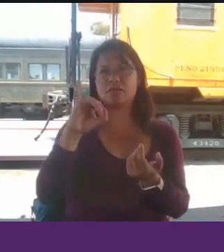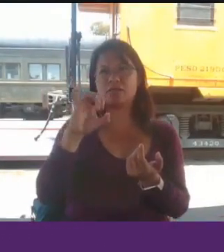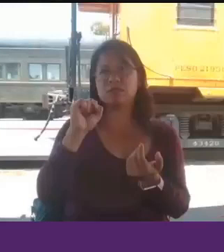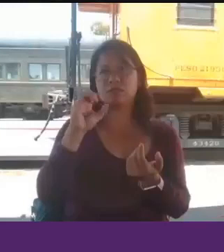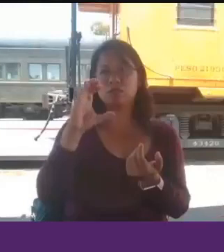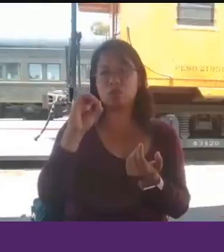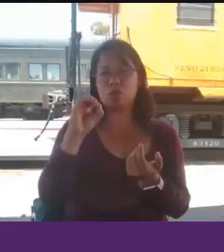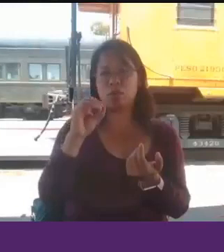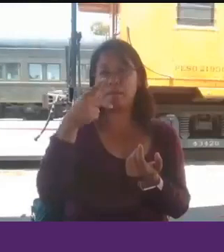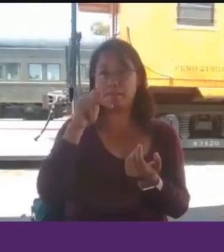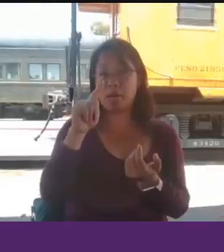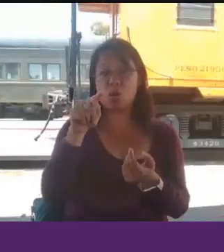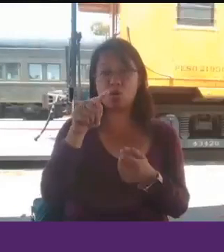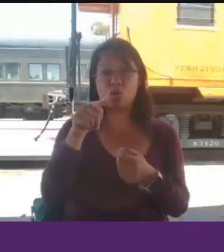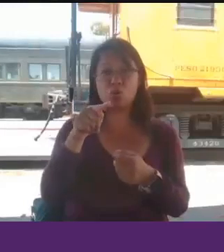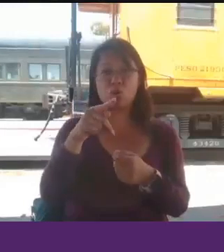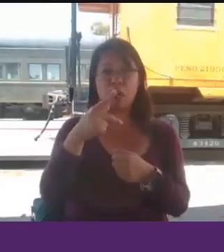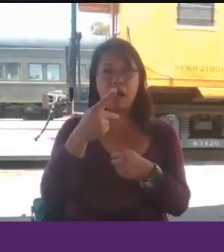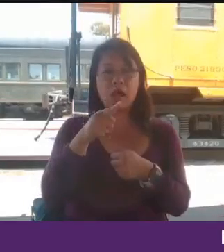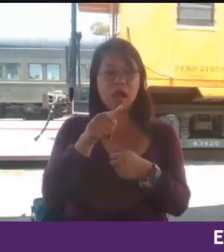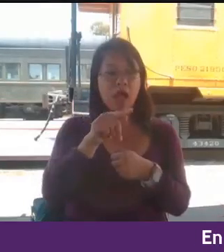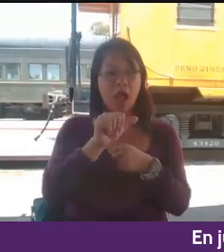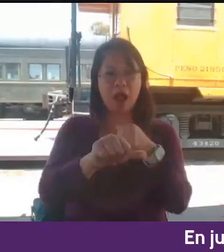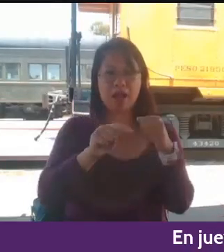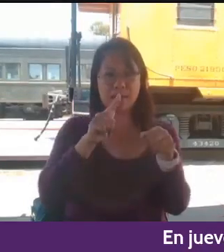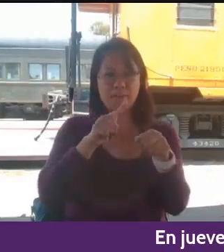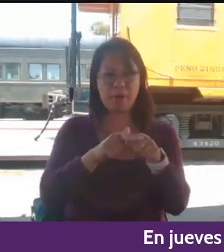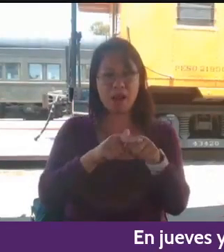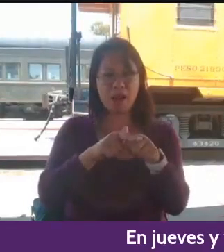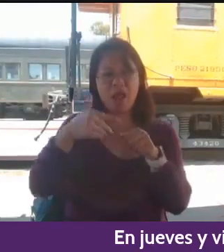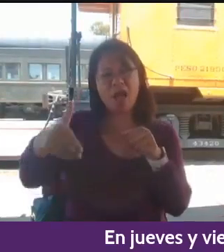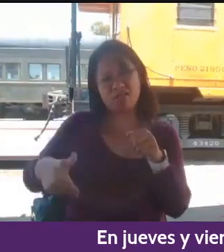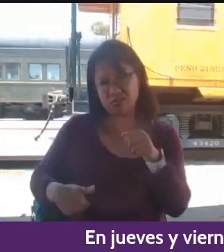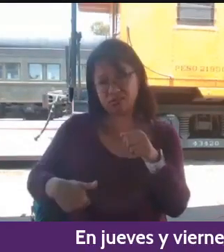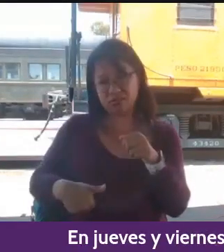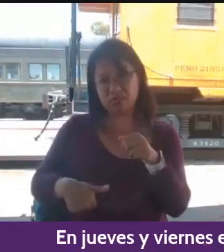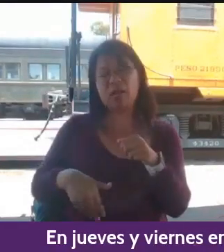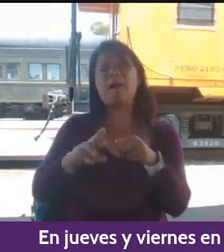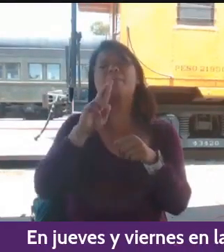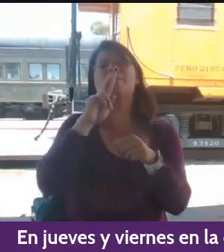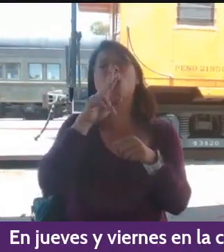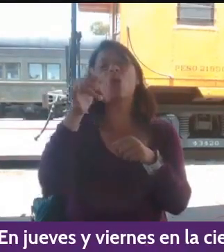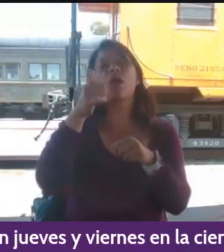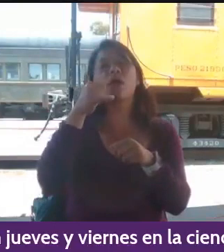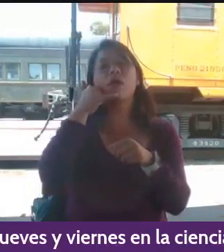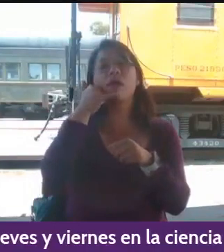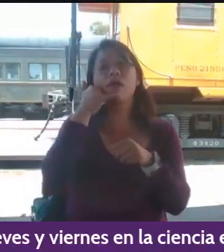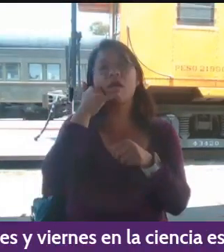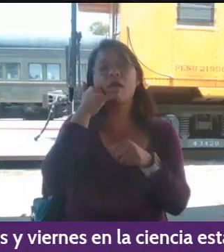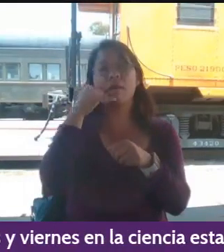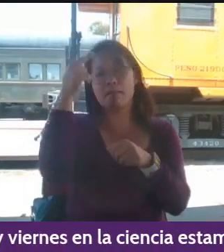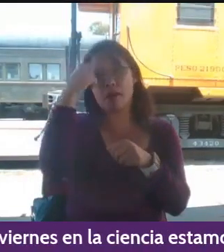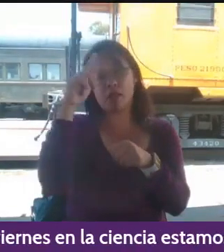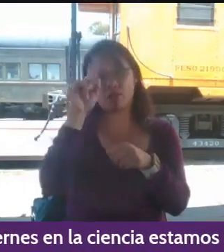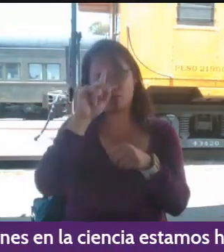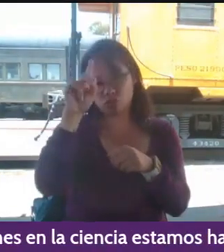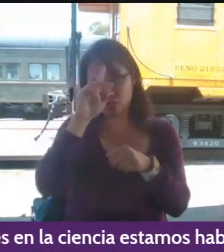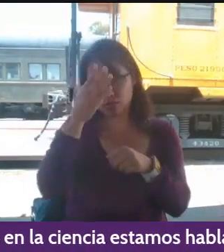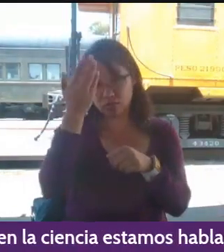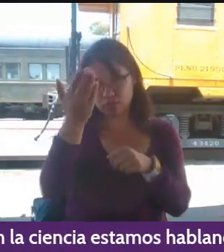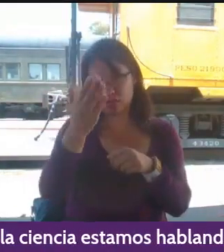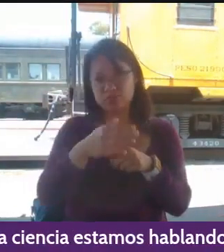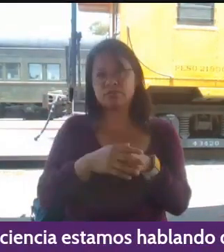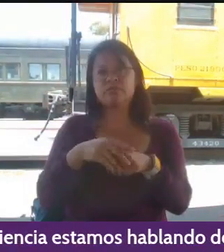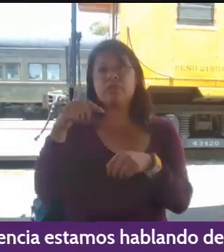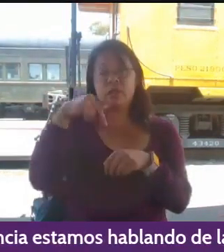lastimado, escríbenos ya sea a la página de Concord o a la del DOC para que te asesoremos cómo funciona aquí en Puebla. Y bueno, en general en los